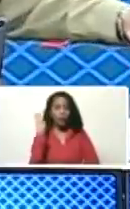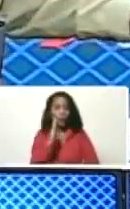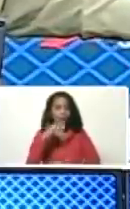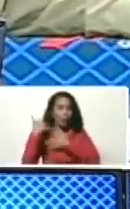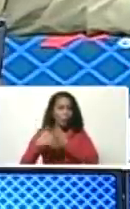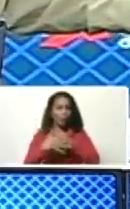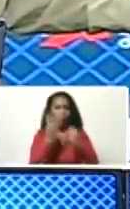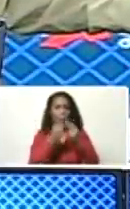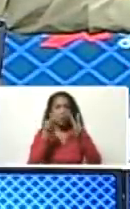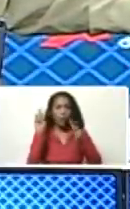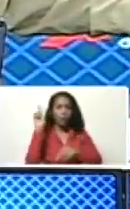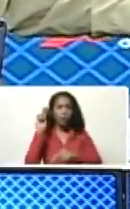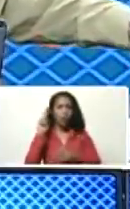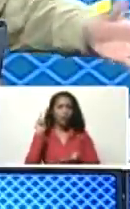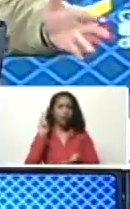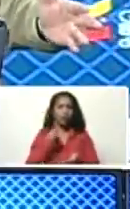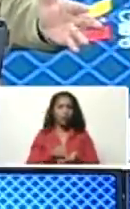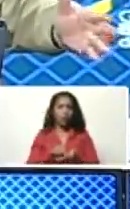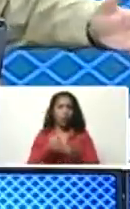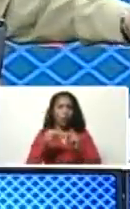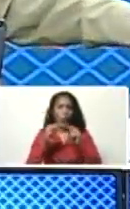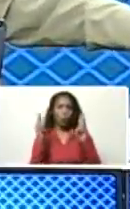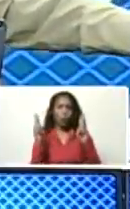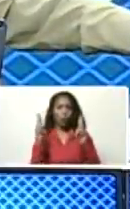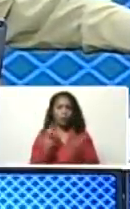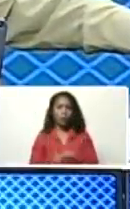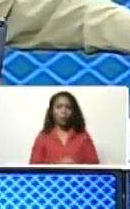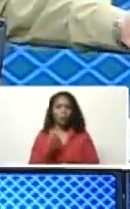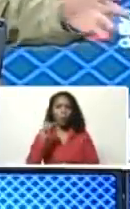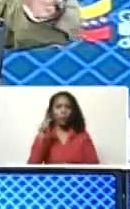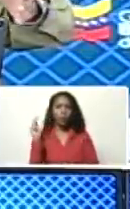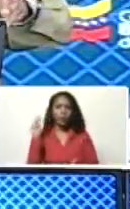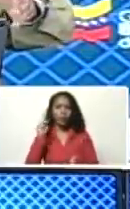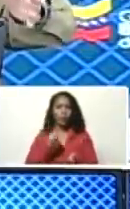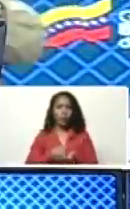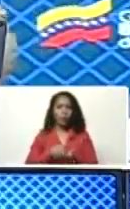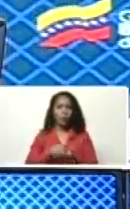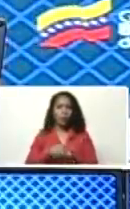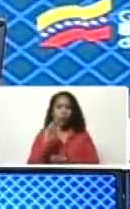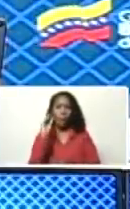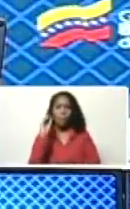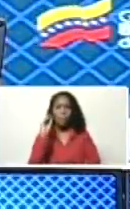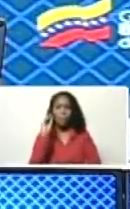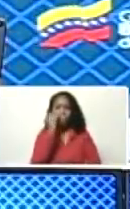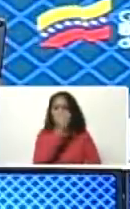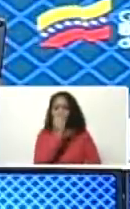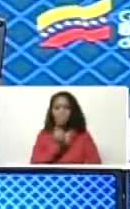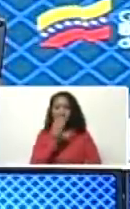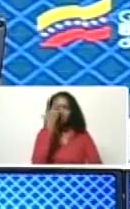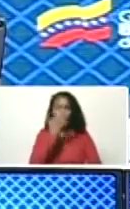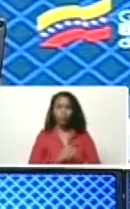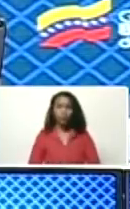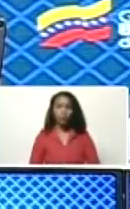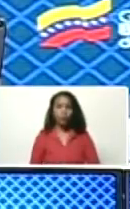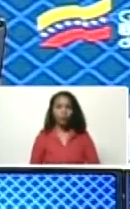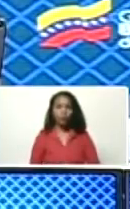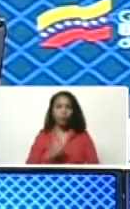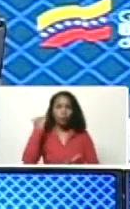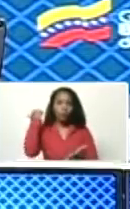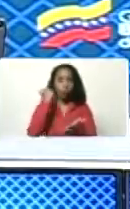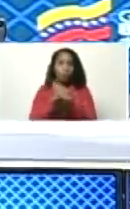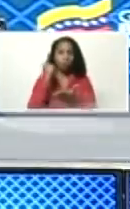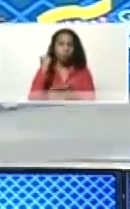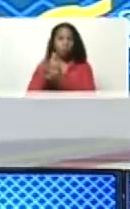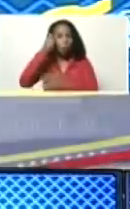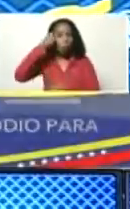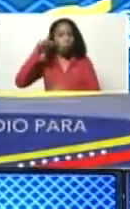pacífica, que nunca llegó a Puente Llaguno, nunca llegó al Palacio de Miraflores. Y asesinaban al